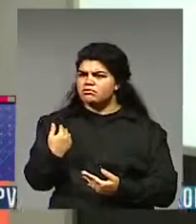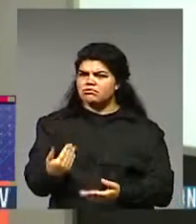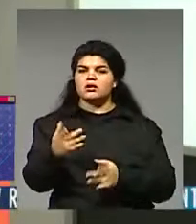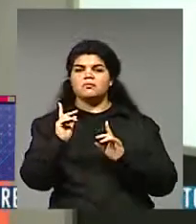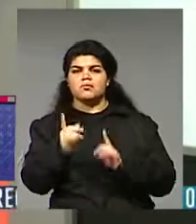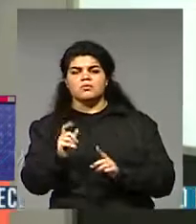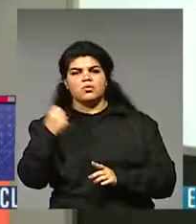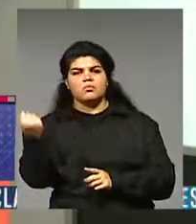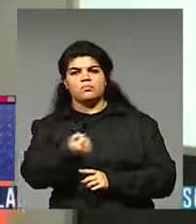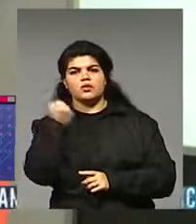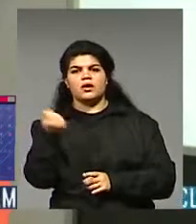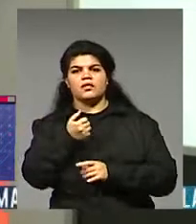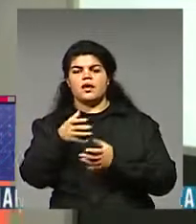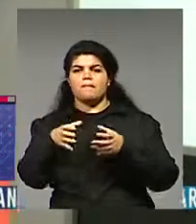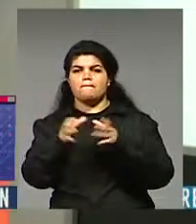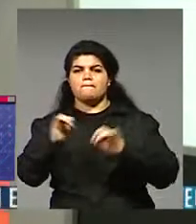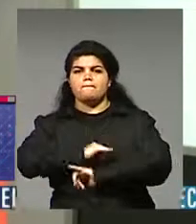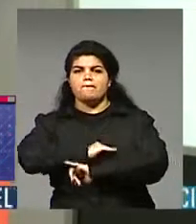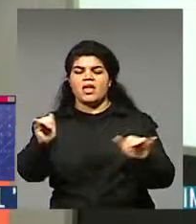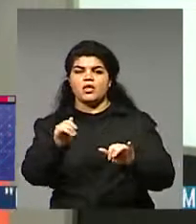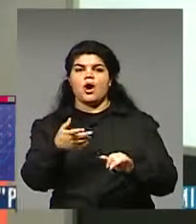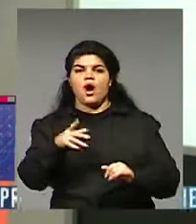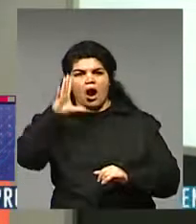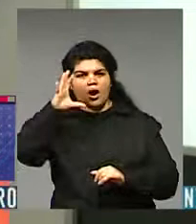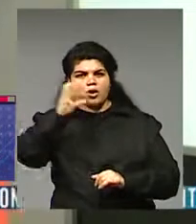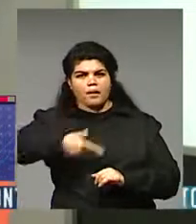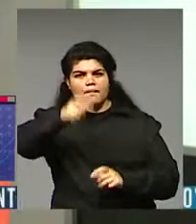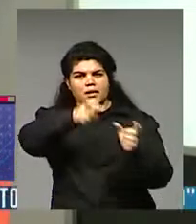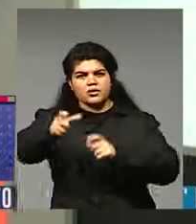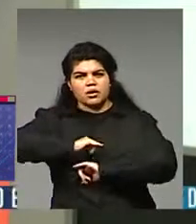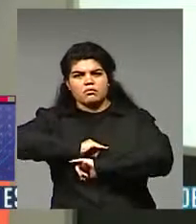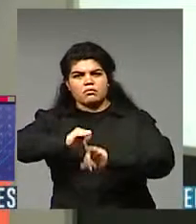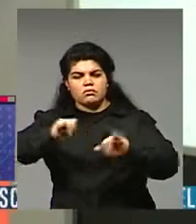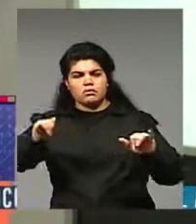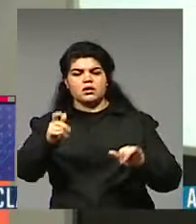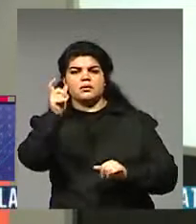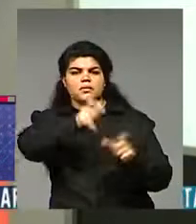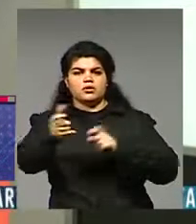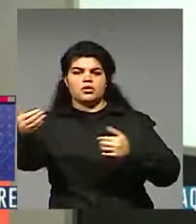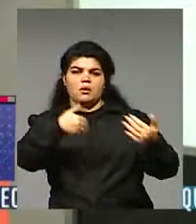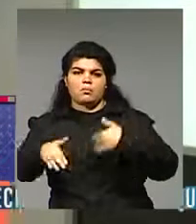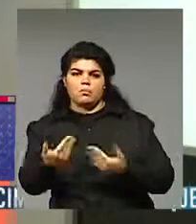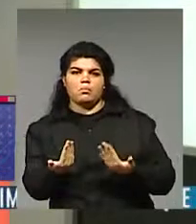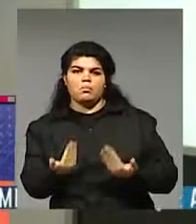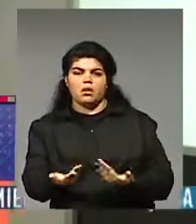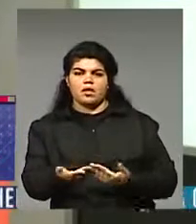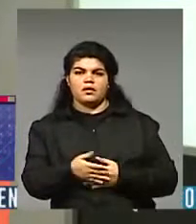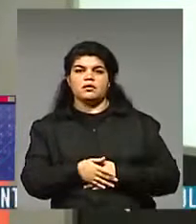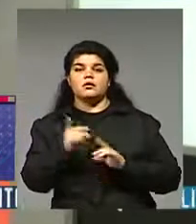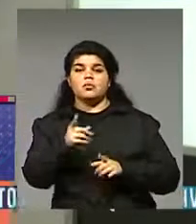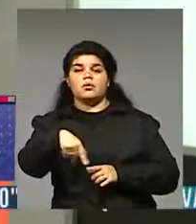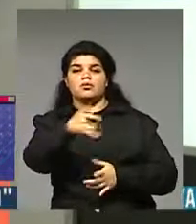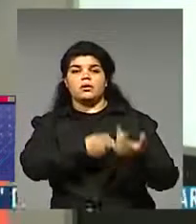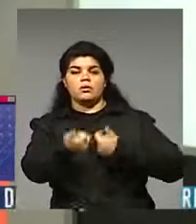a través de los medios recordarle a la gente que está al servicio, a aquellos que puedan recibirlo, realmente es muy importante. Y esto que decían ustedes